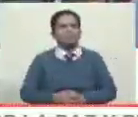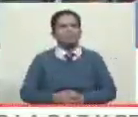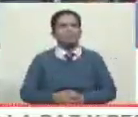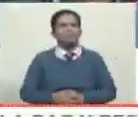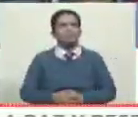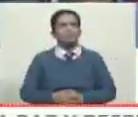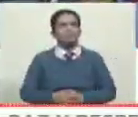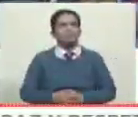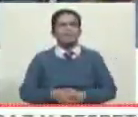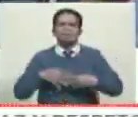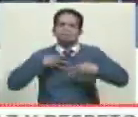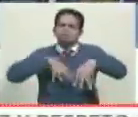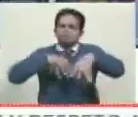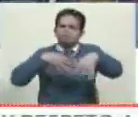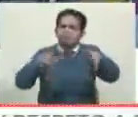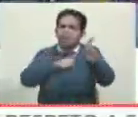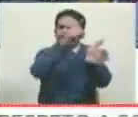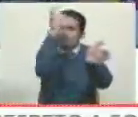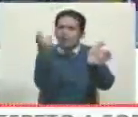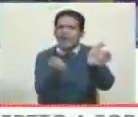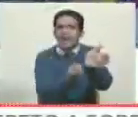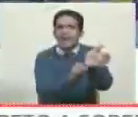movilización total